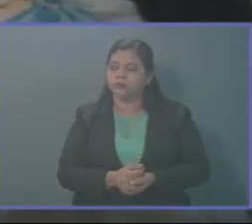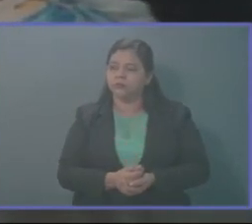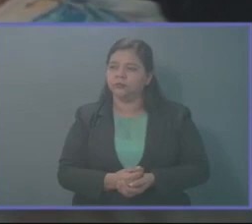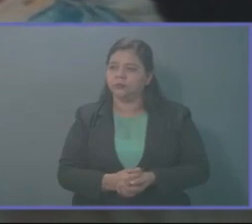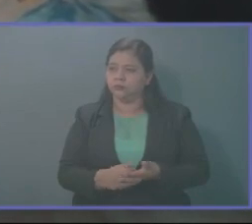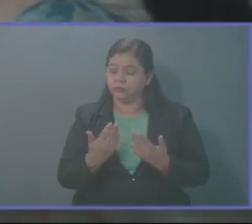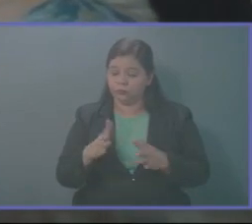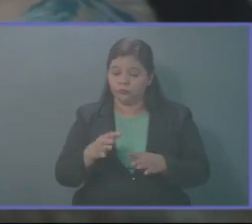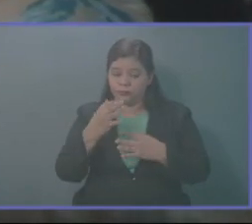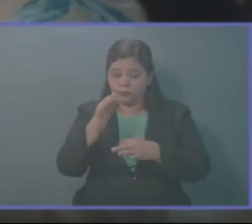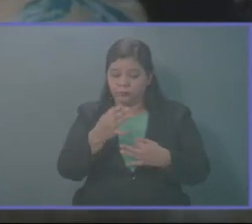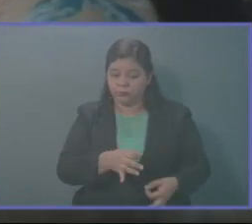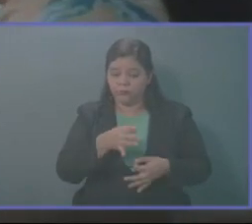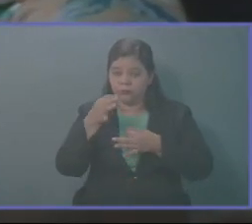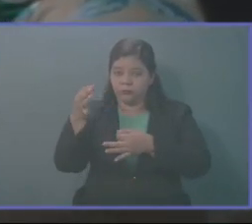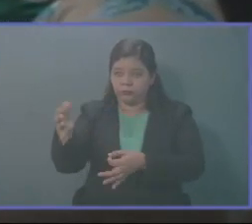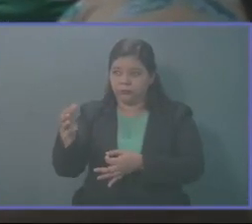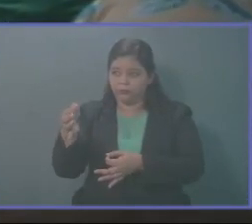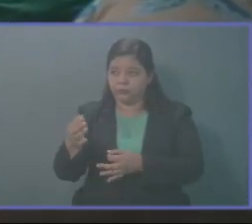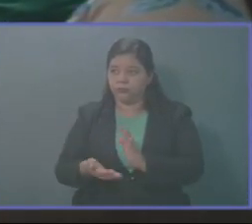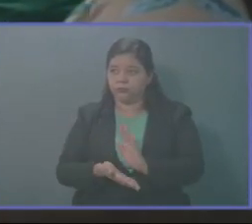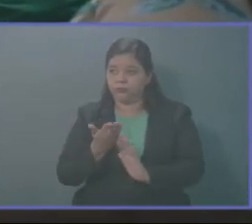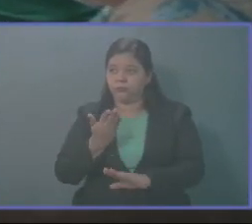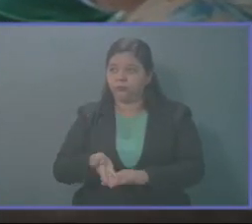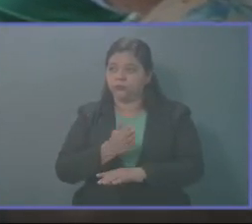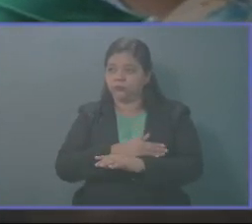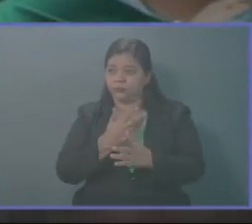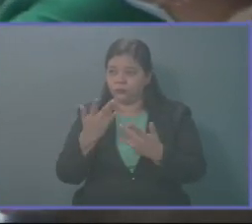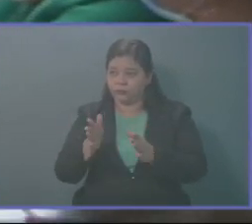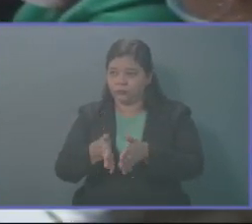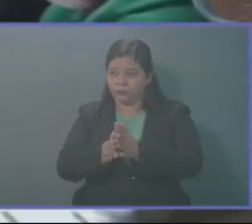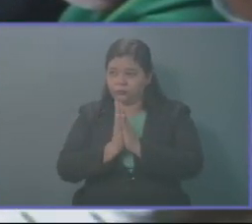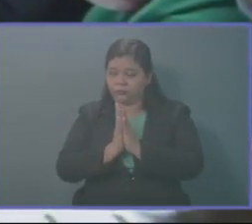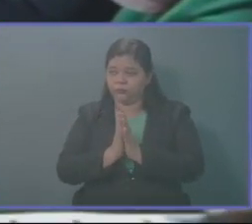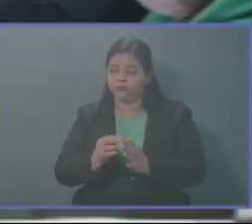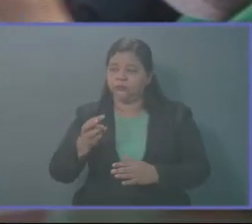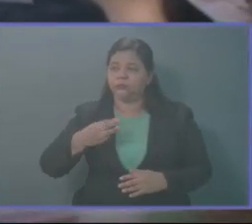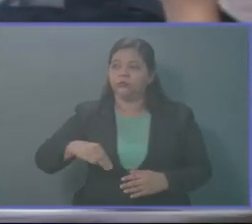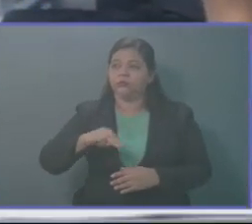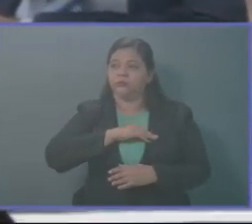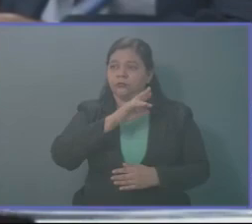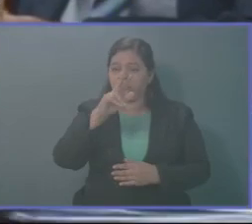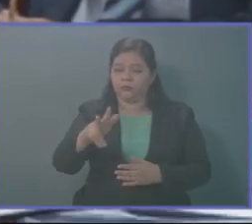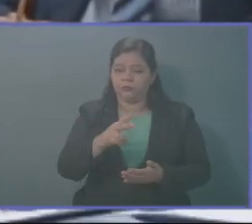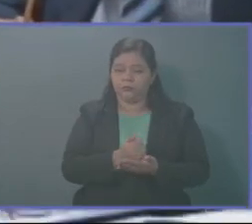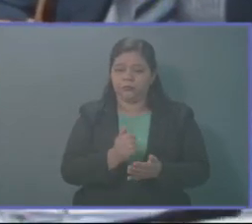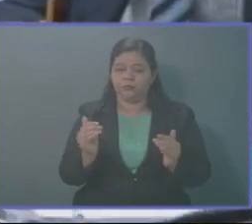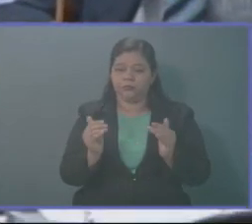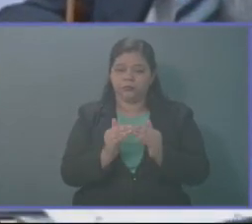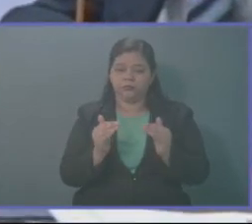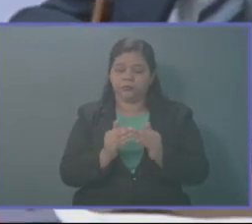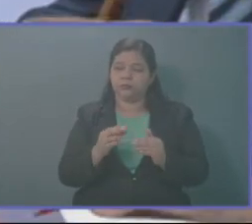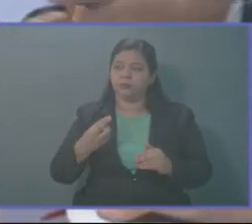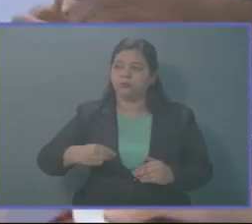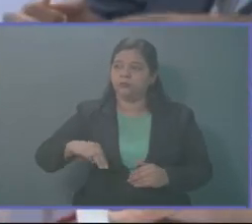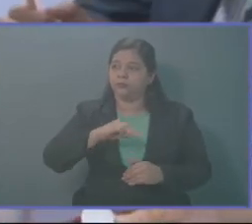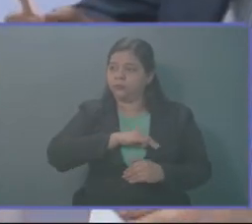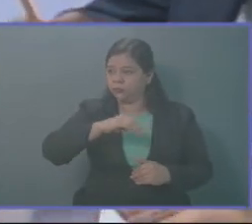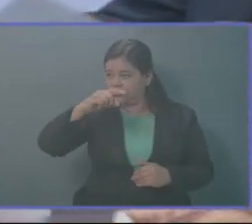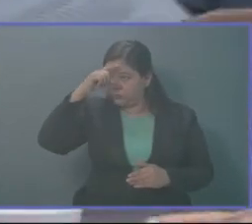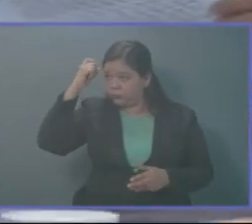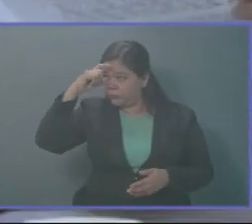enviar la nota tal como ustedes lo han solicitado, ¿verdad? Tanto al ministro de Hacienda como al ministro de Obras